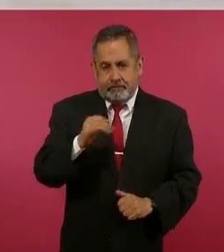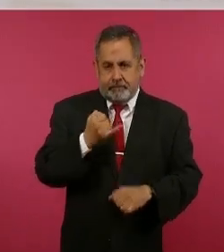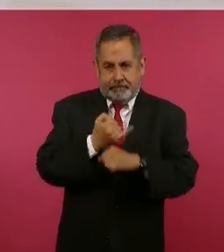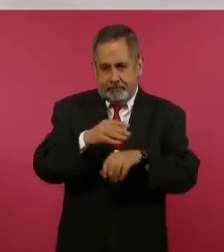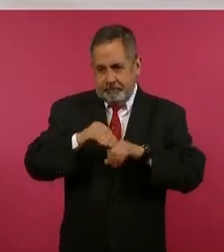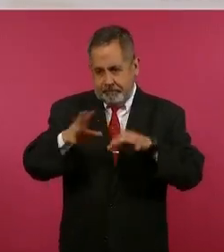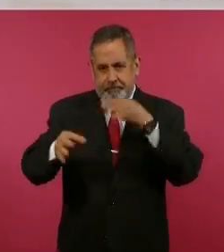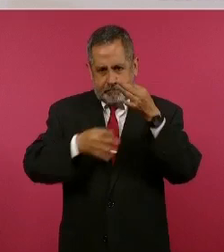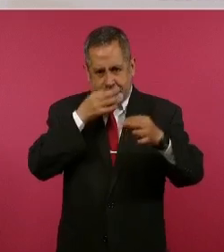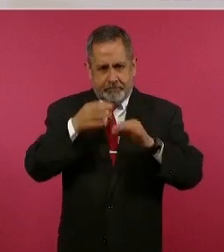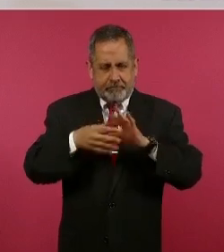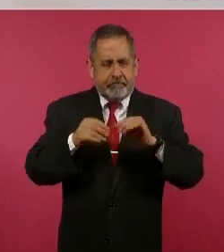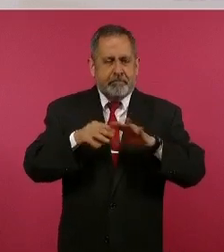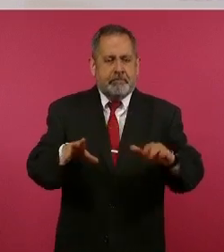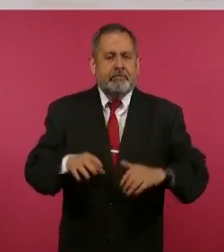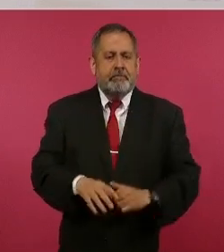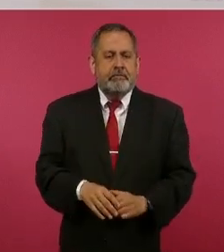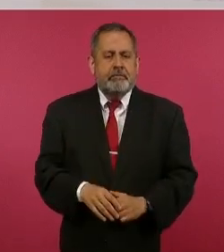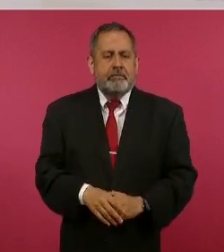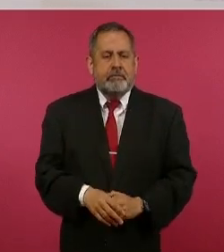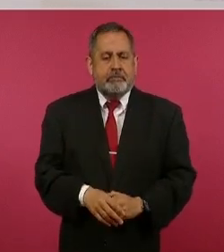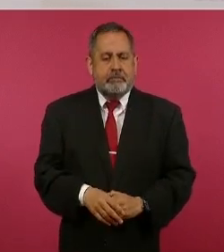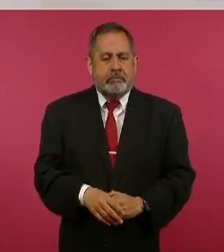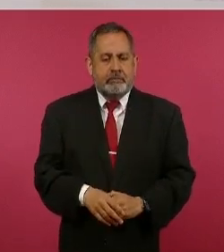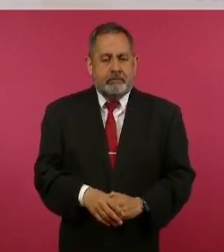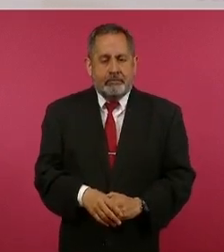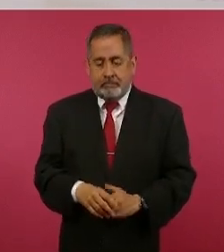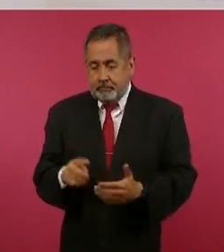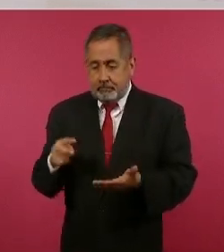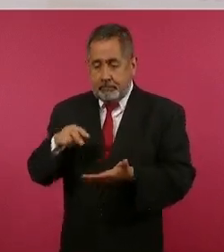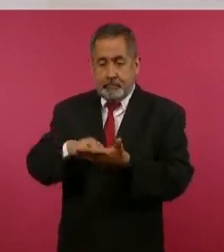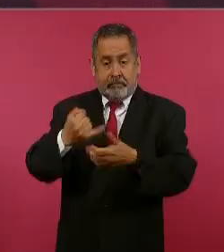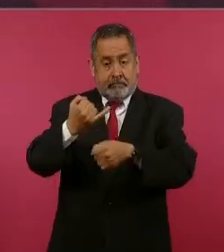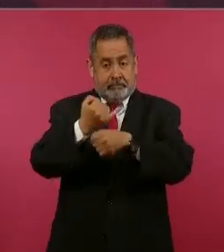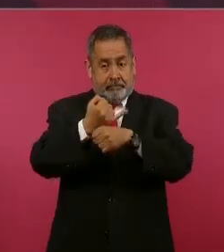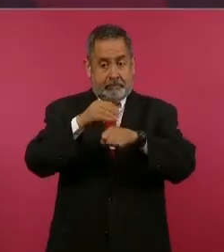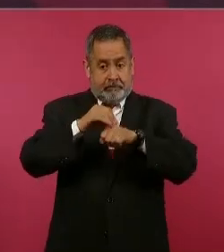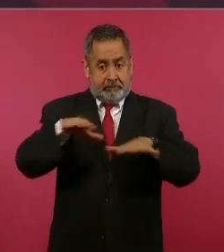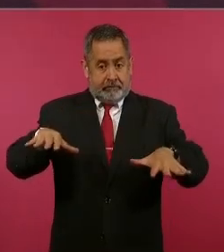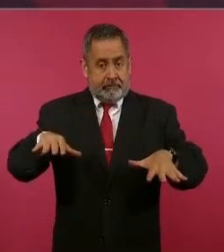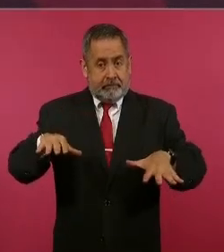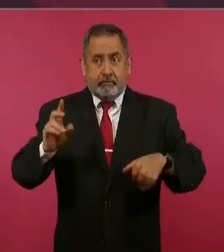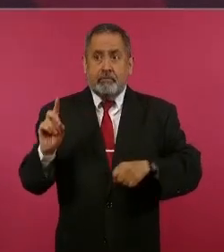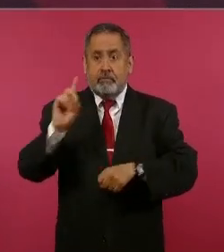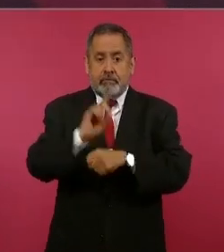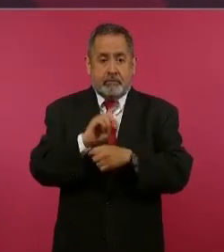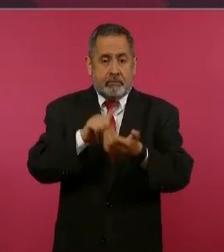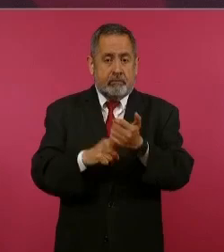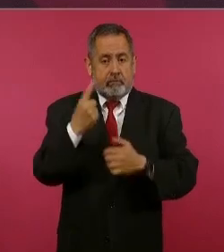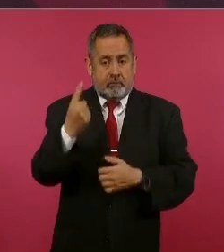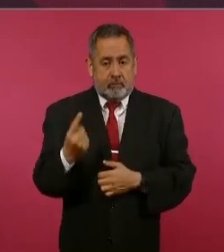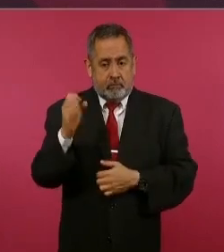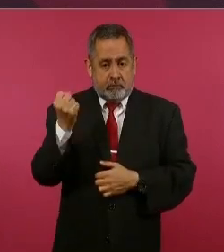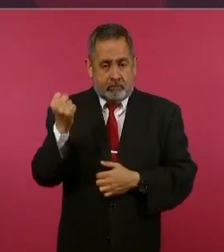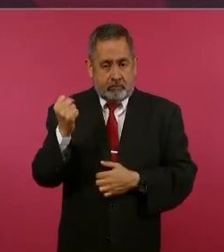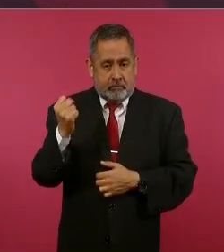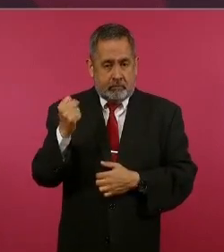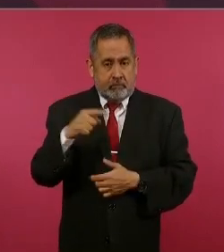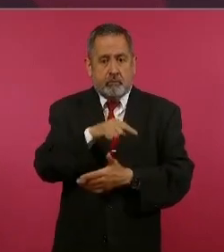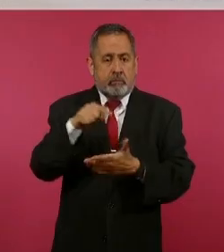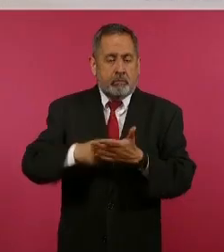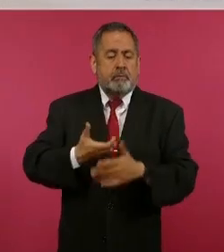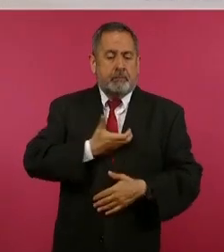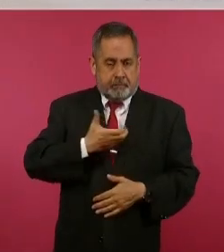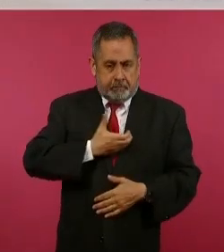Informarles que el informe del día 1 de septiembre va a ser en el